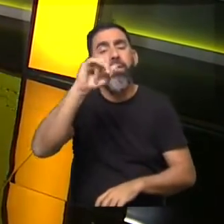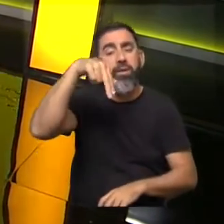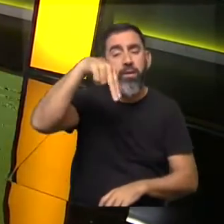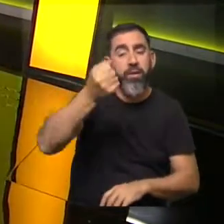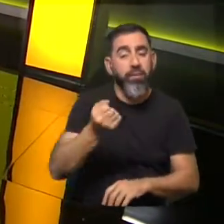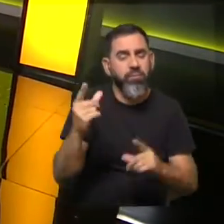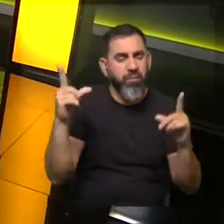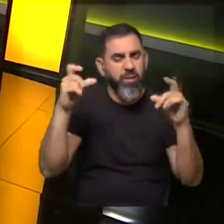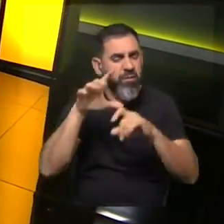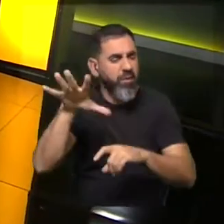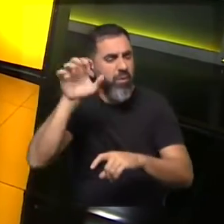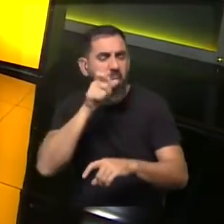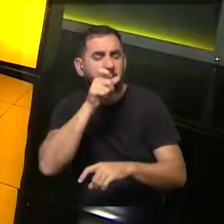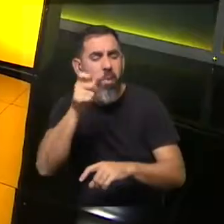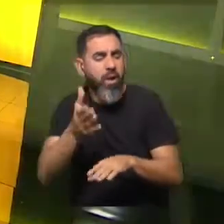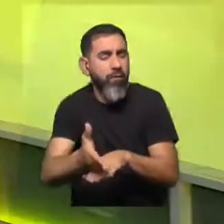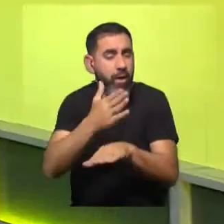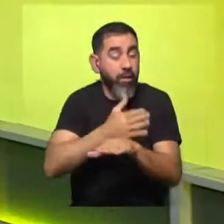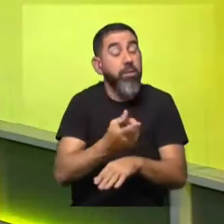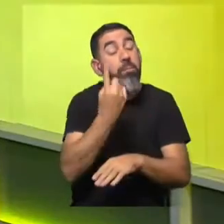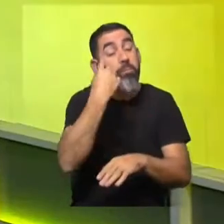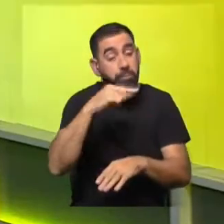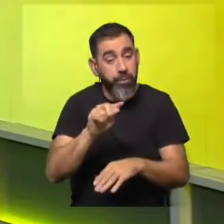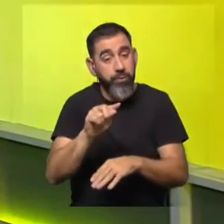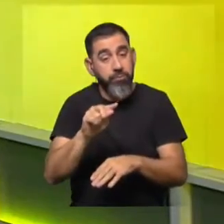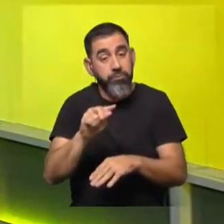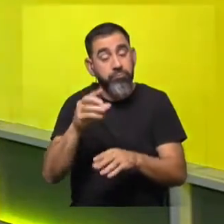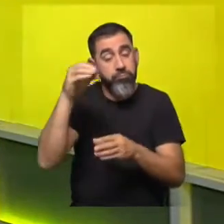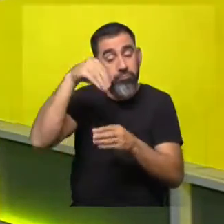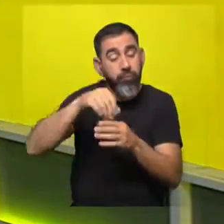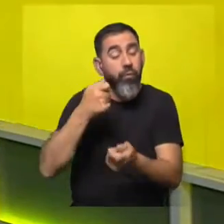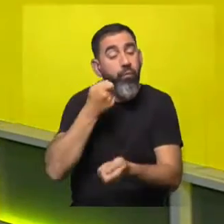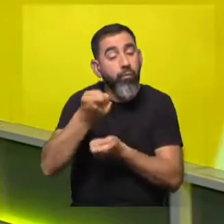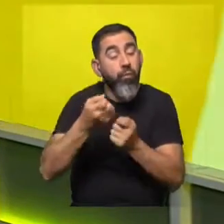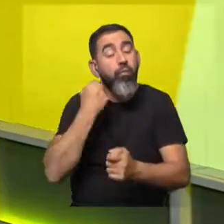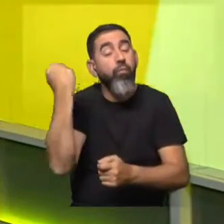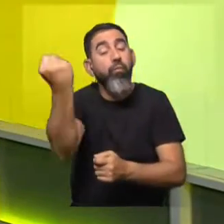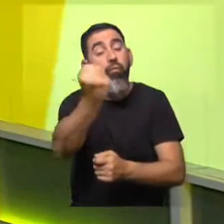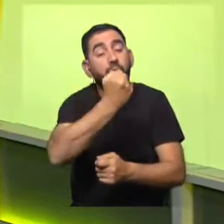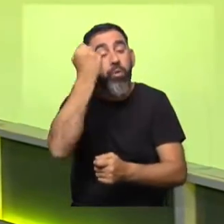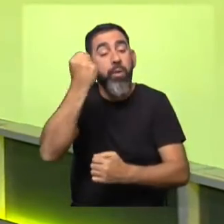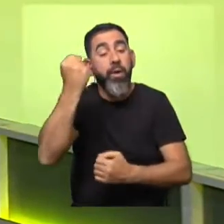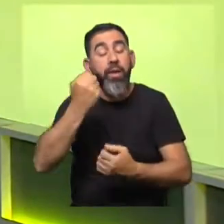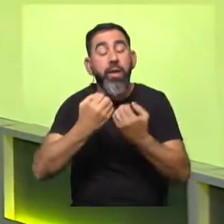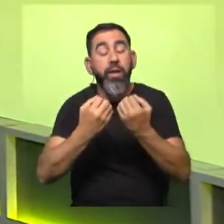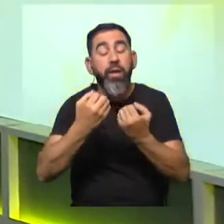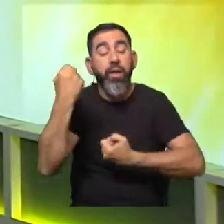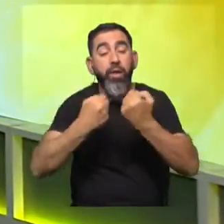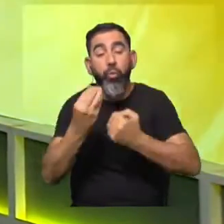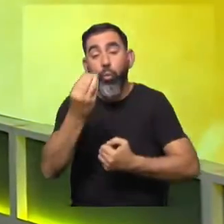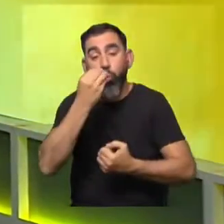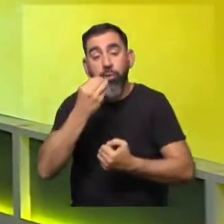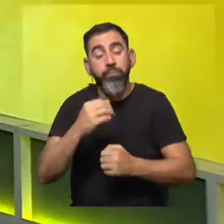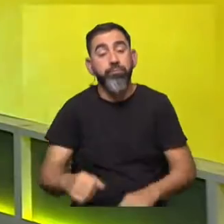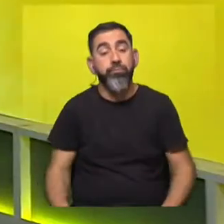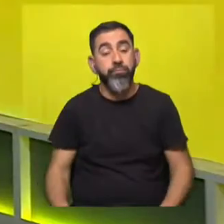igual que nosotros, lo hayan escuchado nombrar antes. Sin embargo, es un componente fundamental de la industria alimenticia. Miren, en la